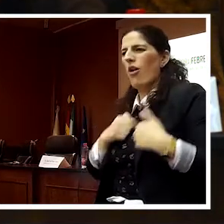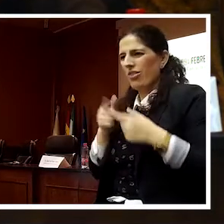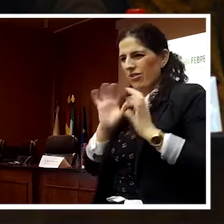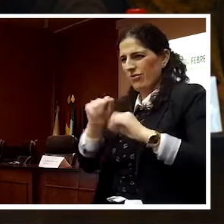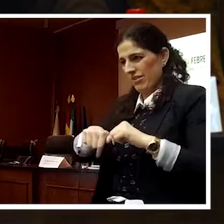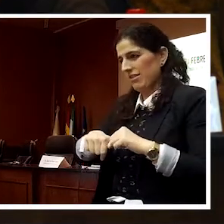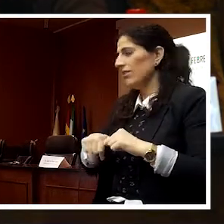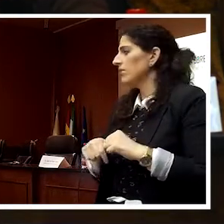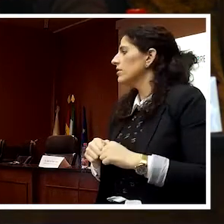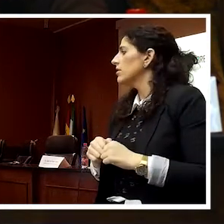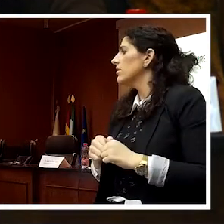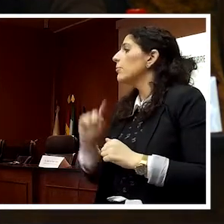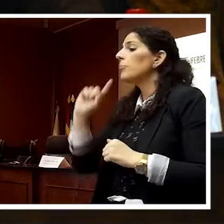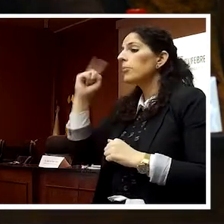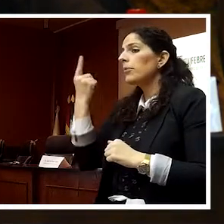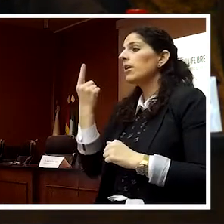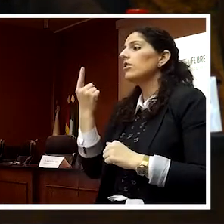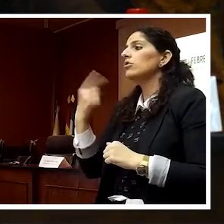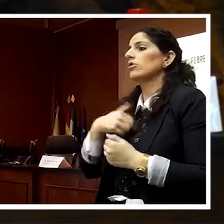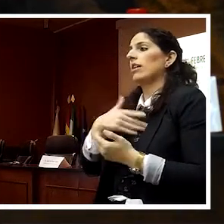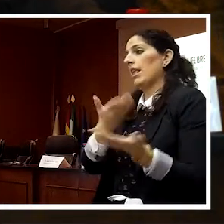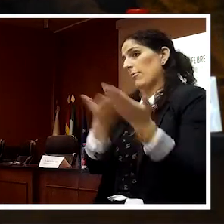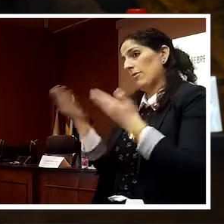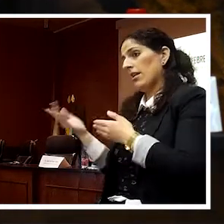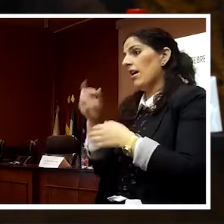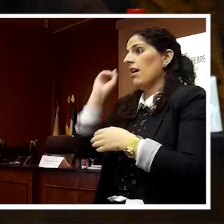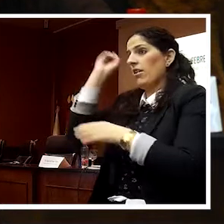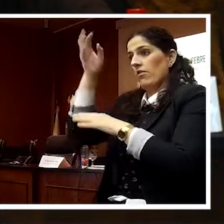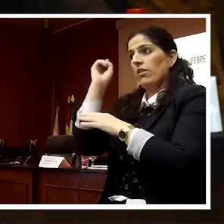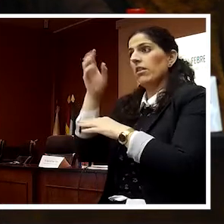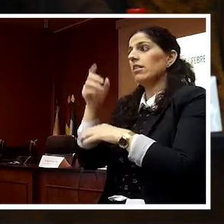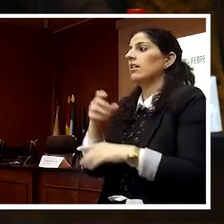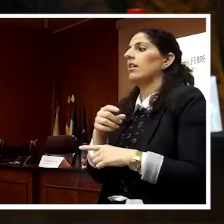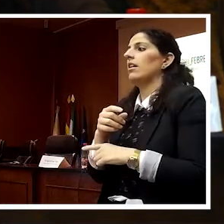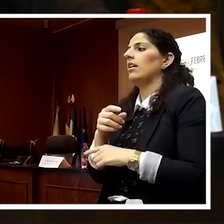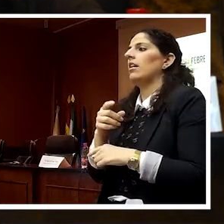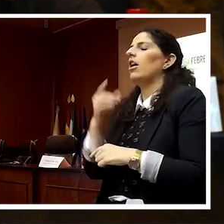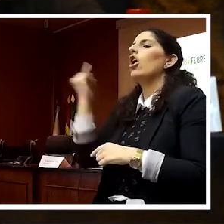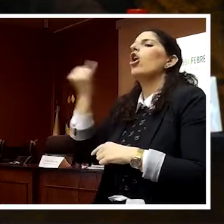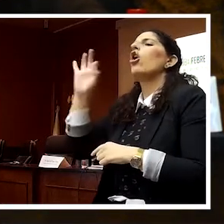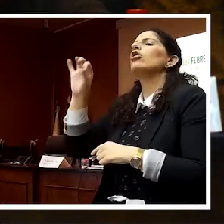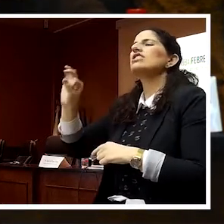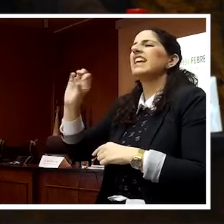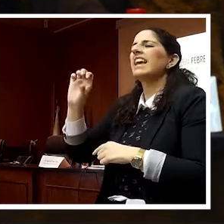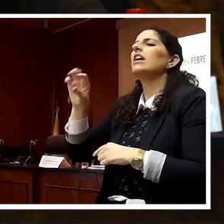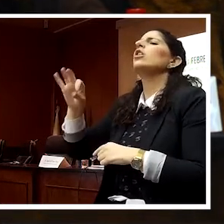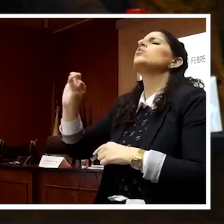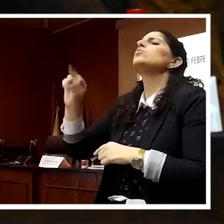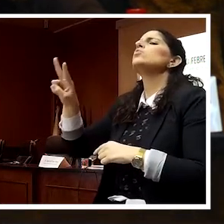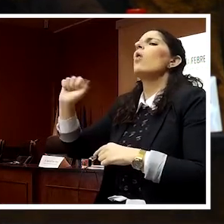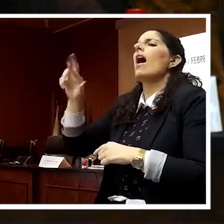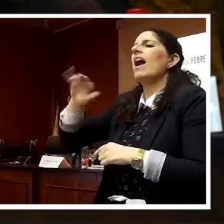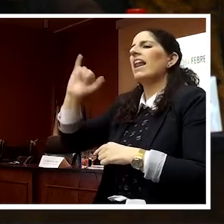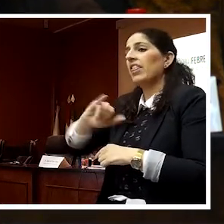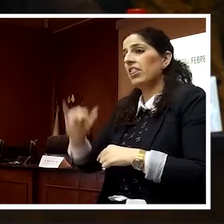en primer lugar, yo quería invitar a que subiera a don José Suárez de Lezo, de